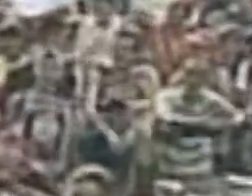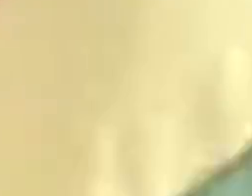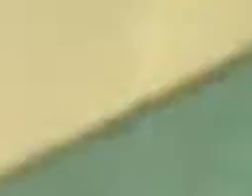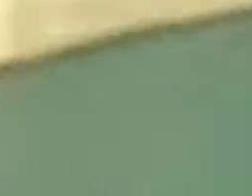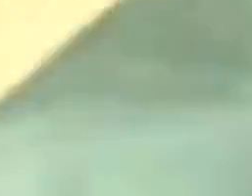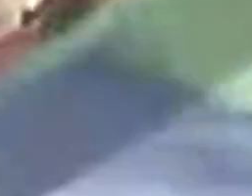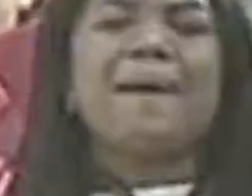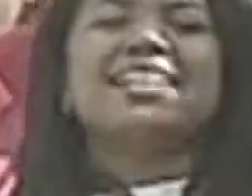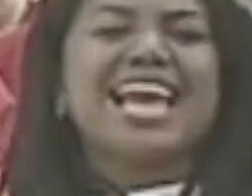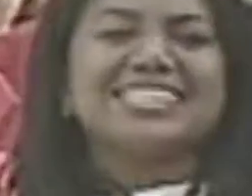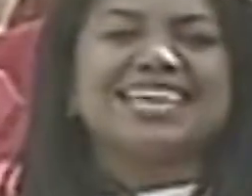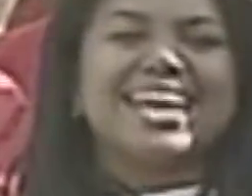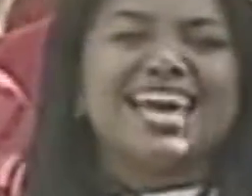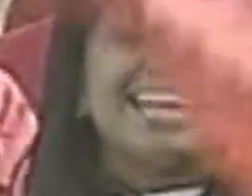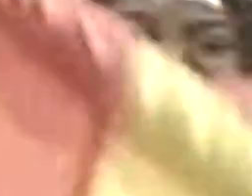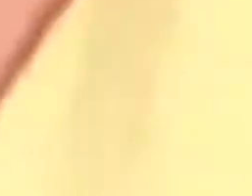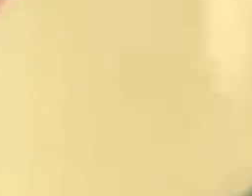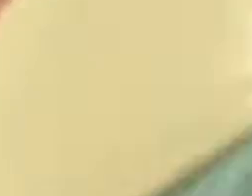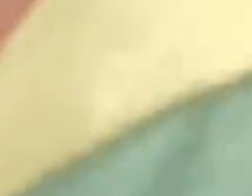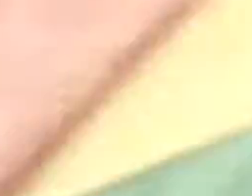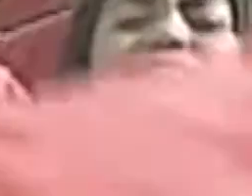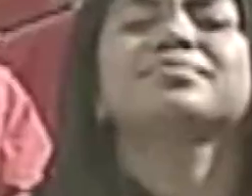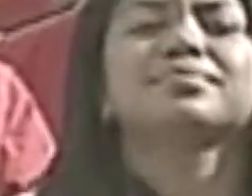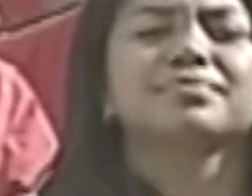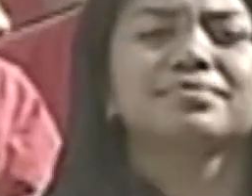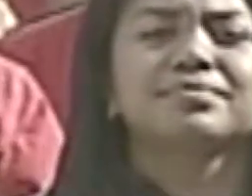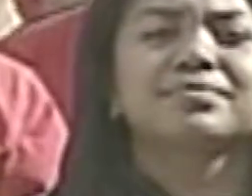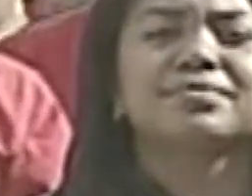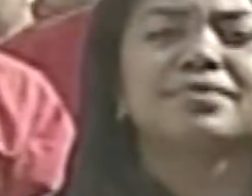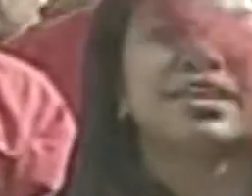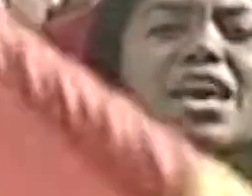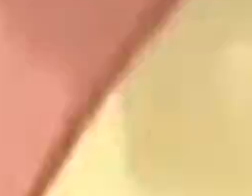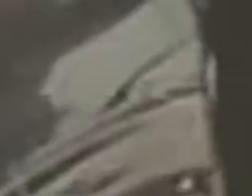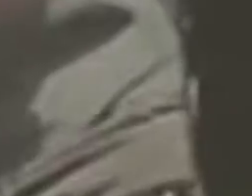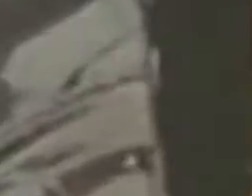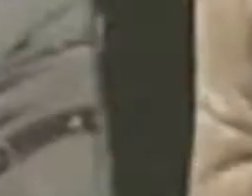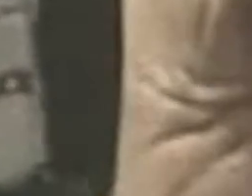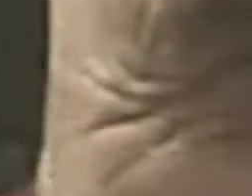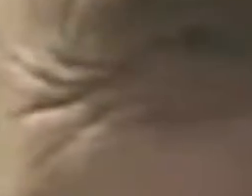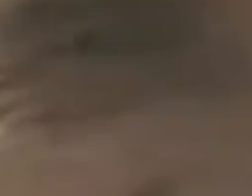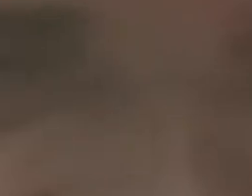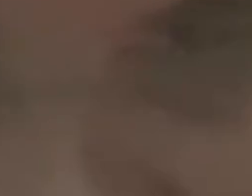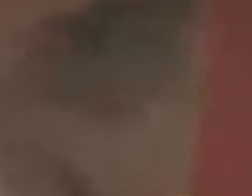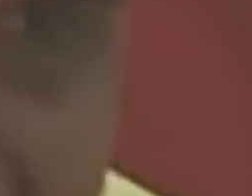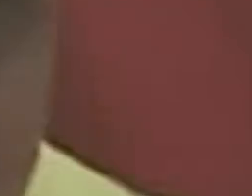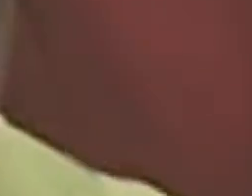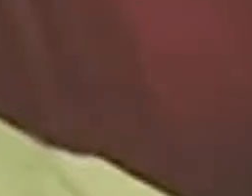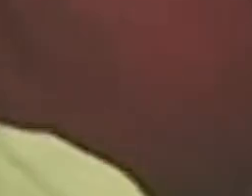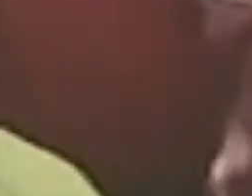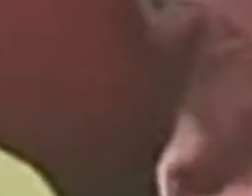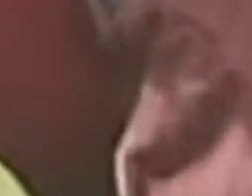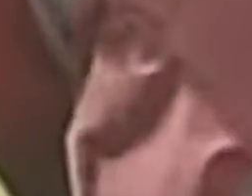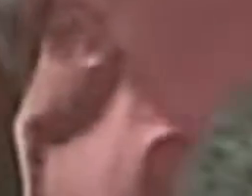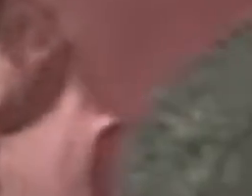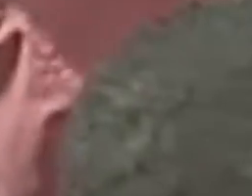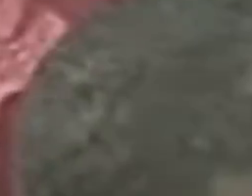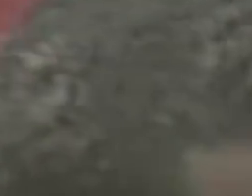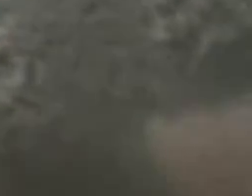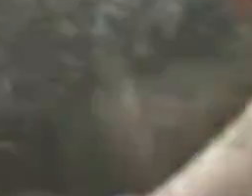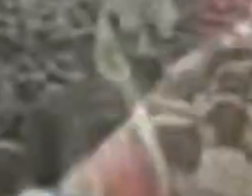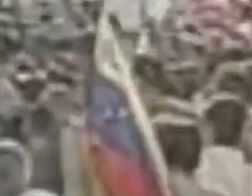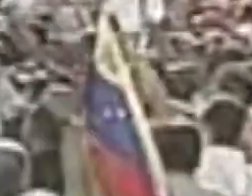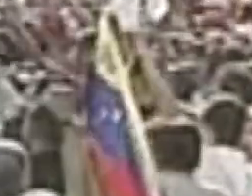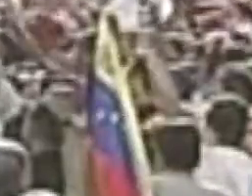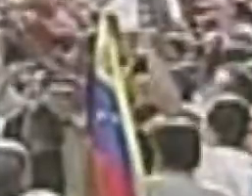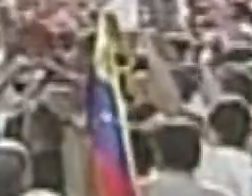complementado con un segundo aumento de 20% para el mes de septiembre asimismo anunció que deben recibir el incremento de bono alimenticio al mismo